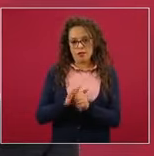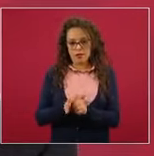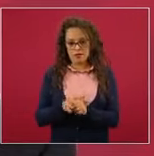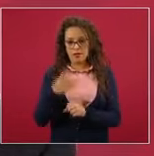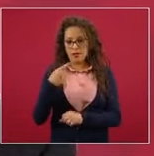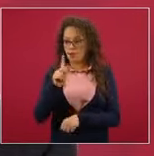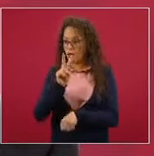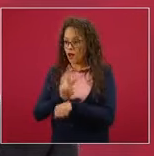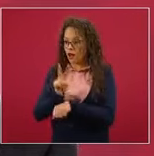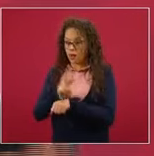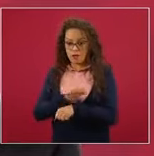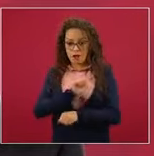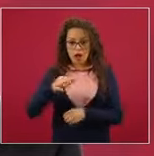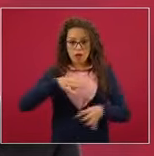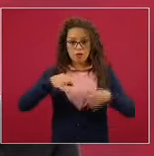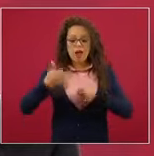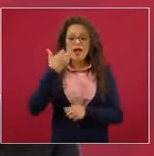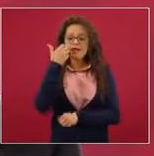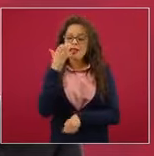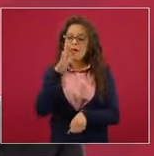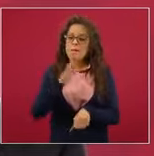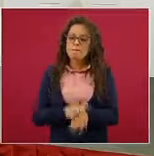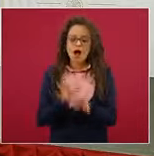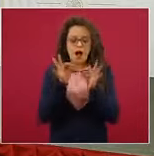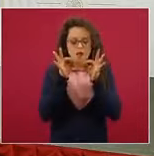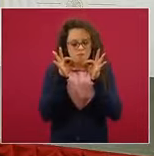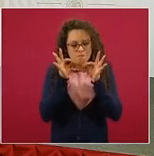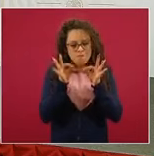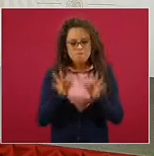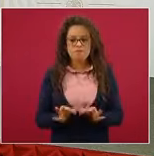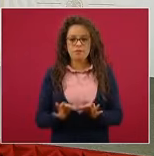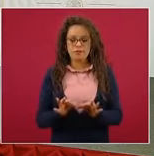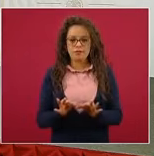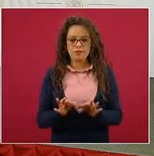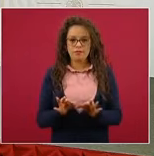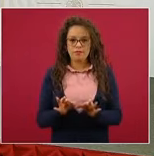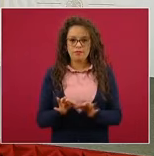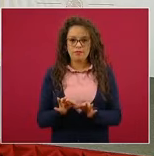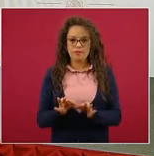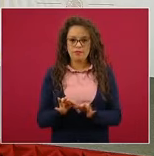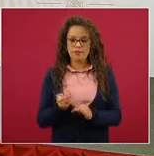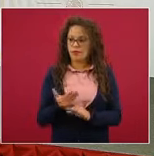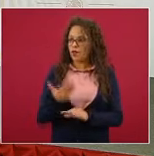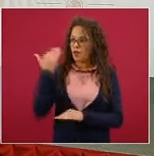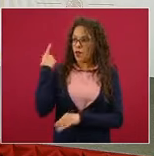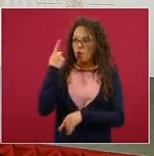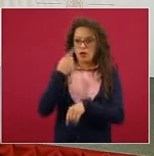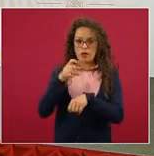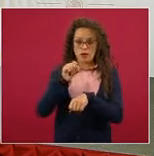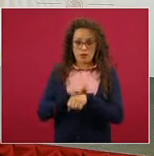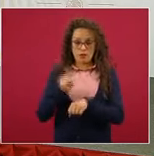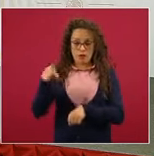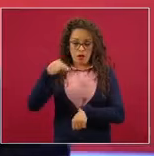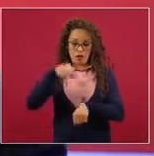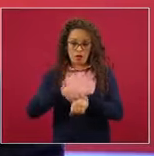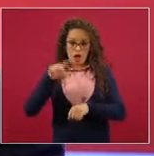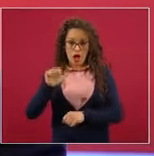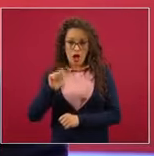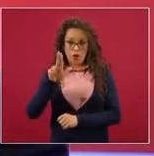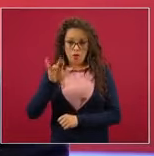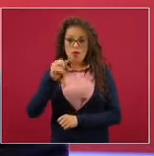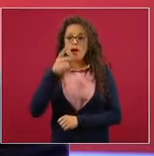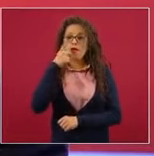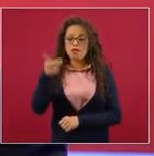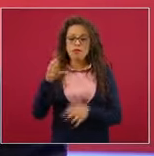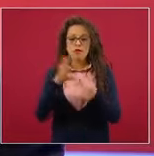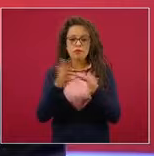encontrar la realidad lo más ampliamente posible. La semana pasada, en domingo, el doctor Alomía comentó sobre estos casos